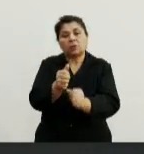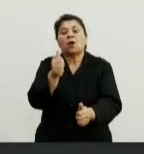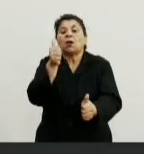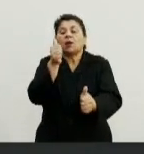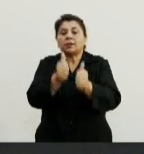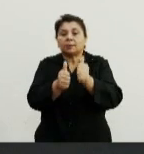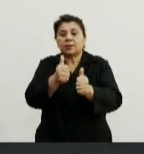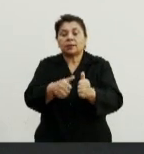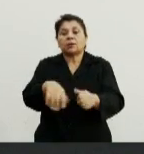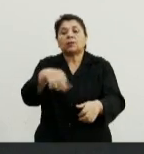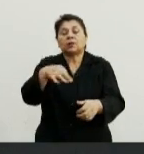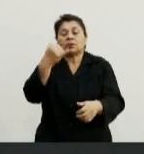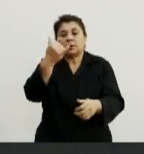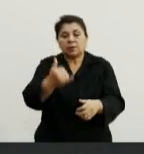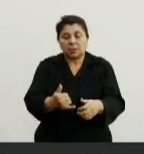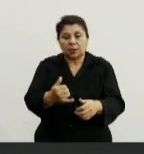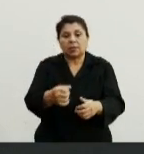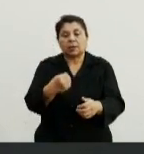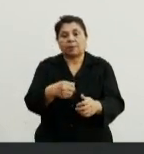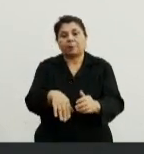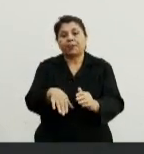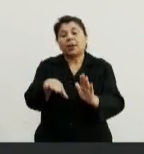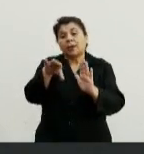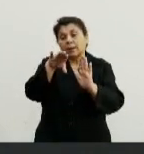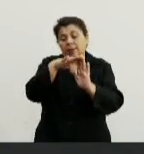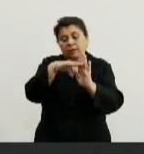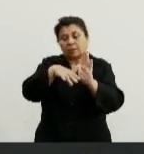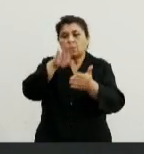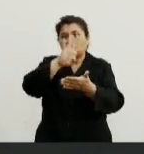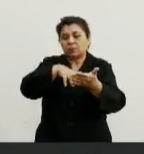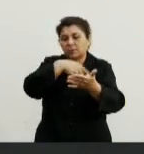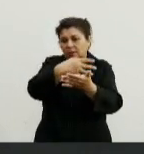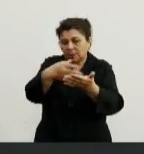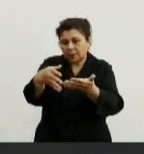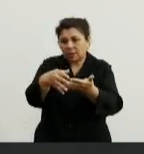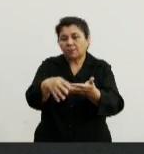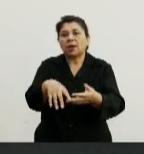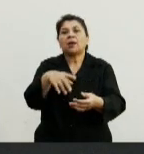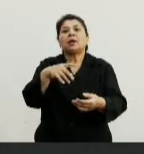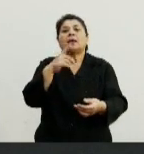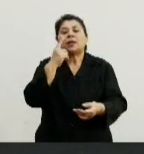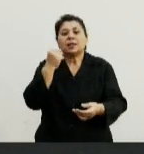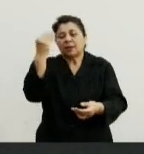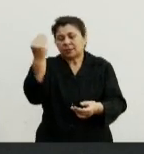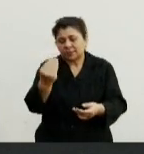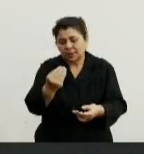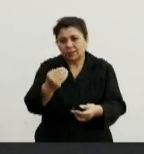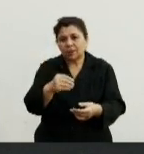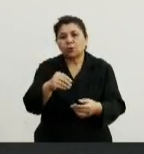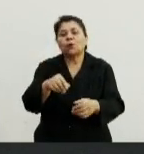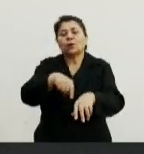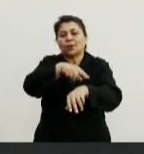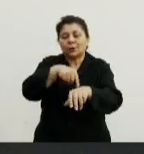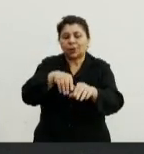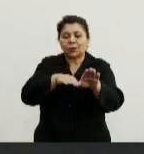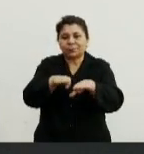con diagramar la prestación de los servicios teniendo en cuenta la frecuencia de vida sábados pero priorizando fundamentalmente